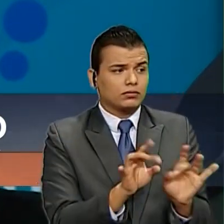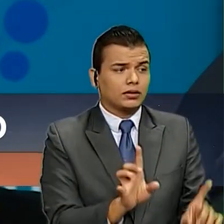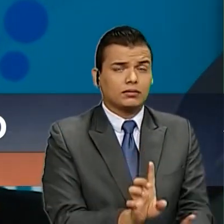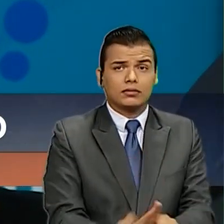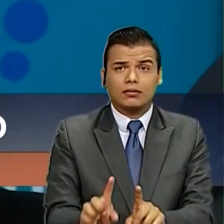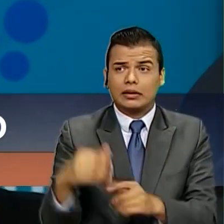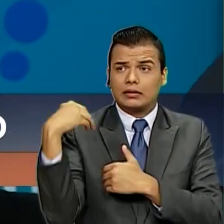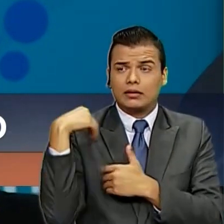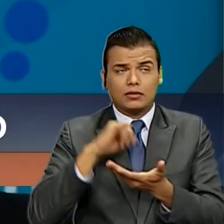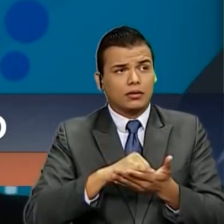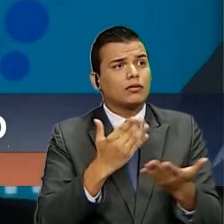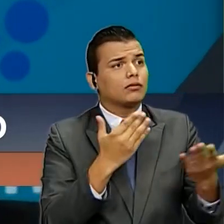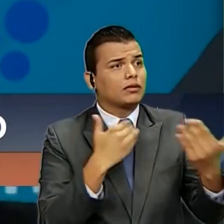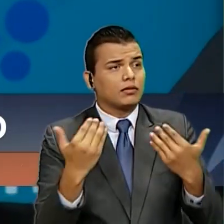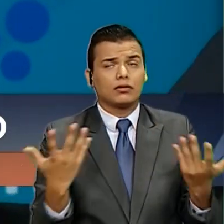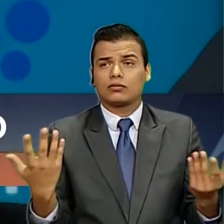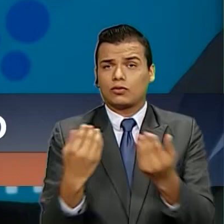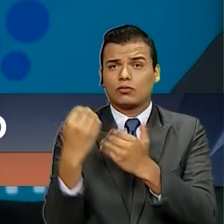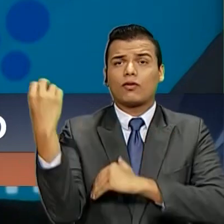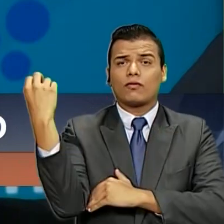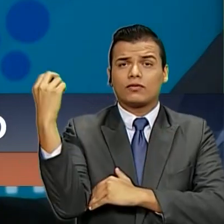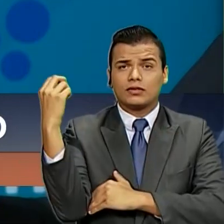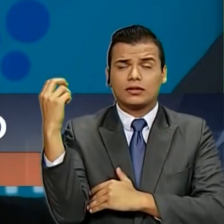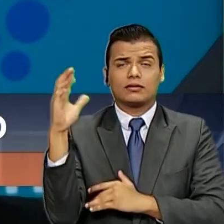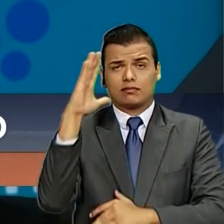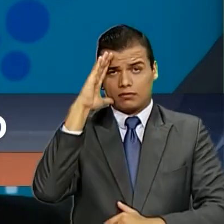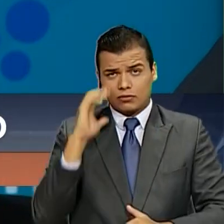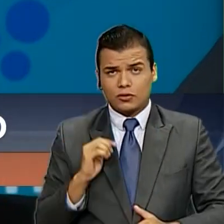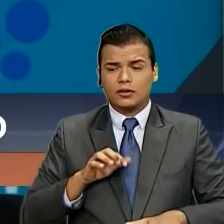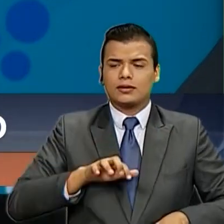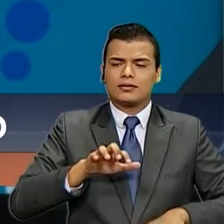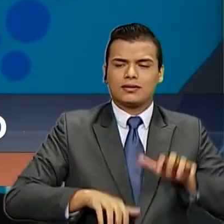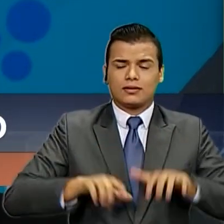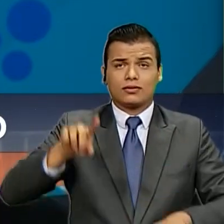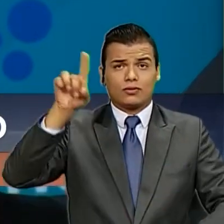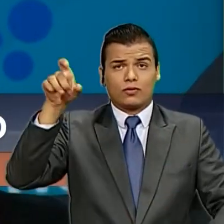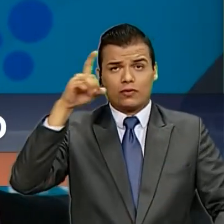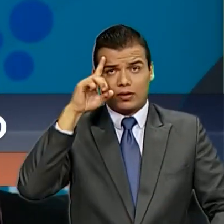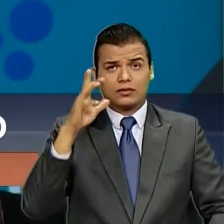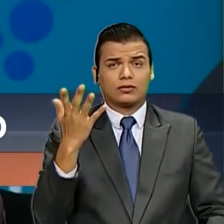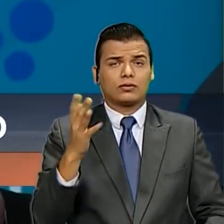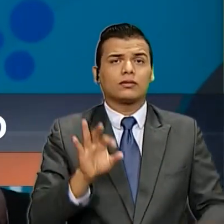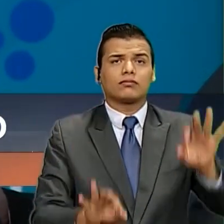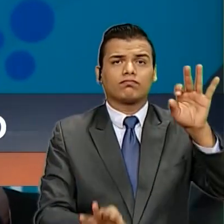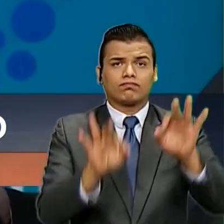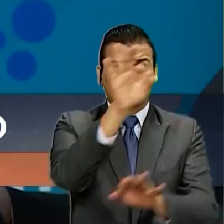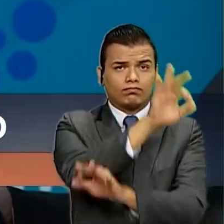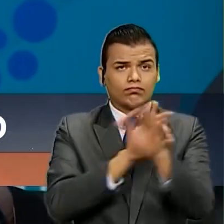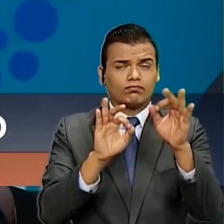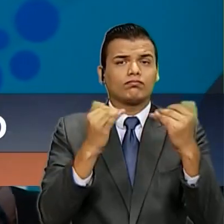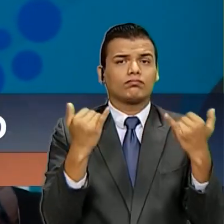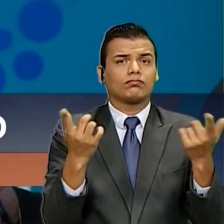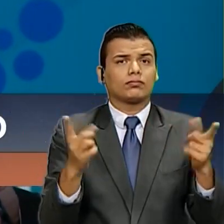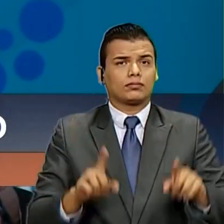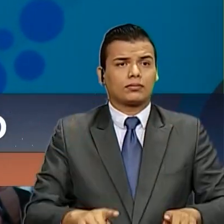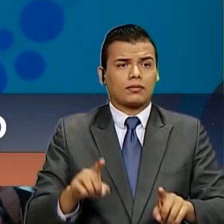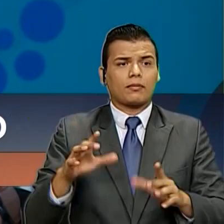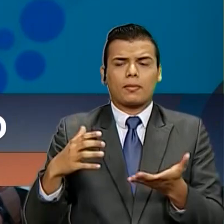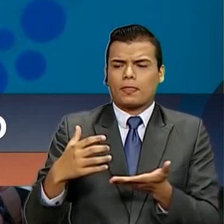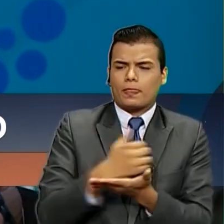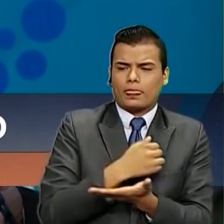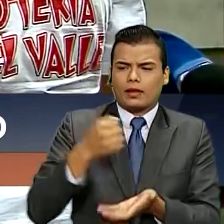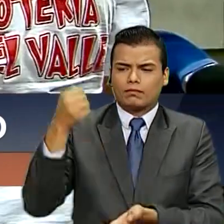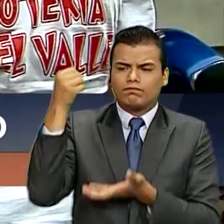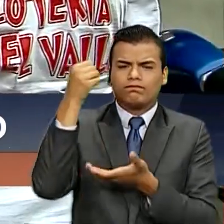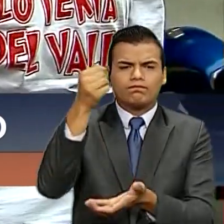azar. Está también la Fiscalía, la Policía, la Secretaría de Gobierno, estuvo Telepacífico también. Por rentas departamentales,